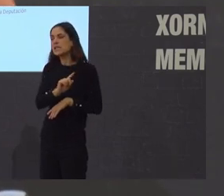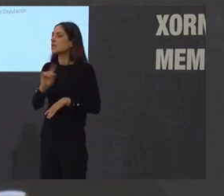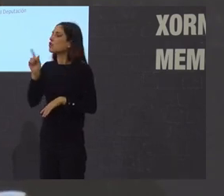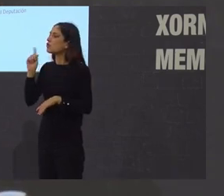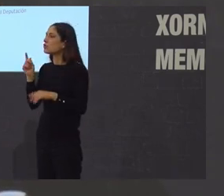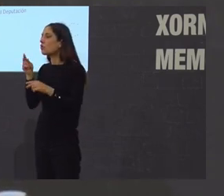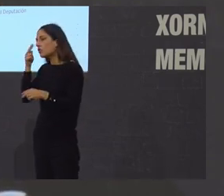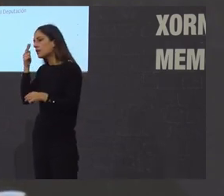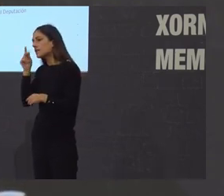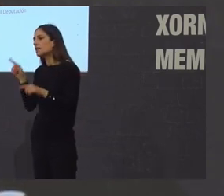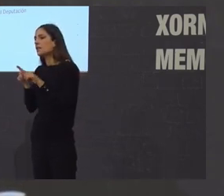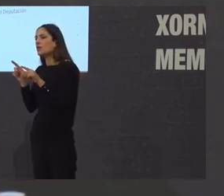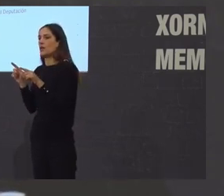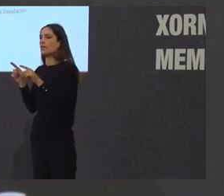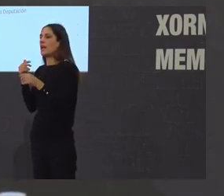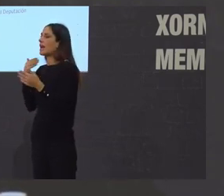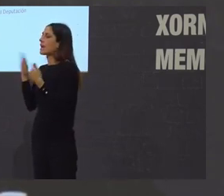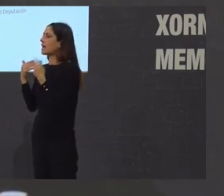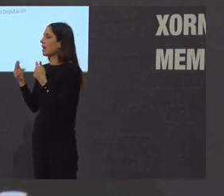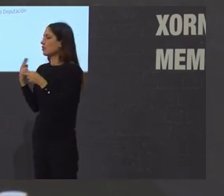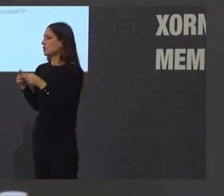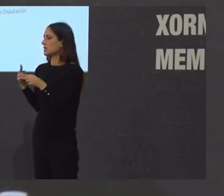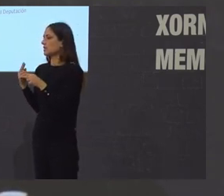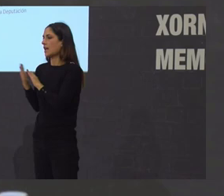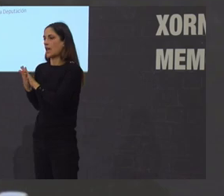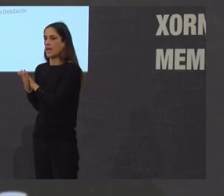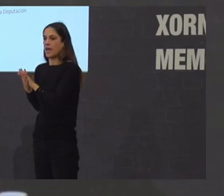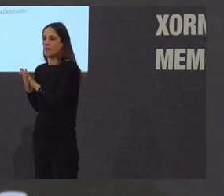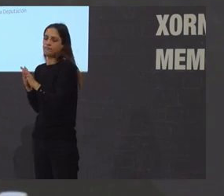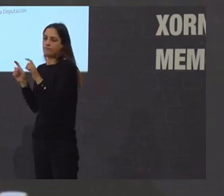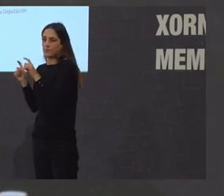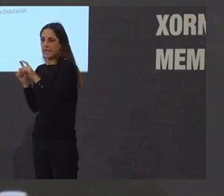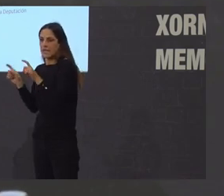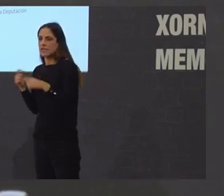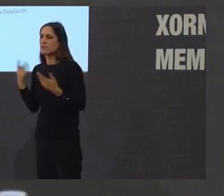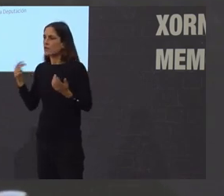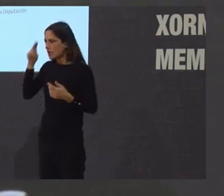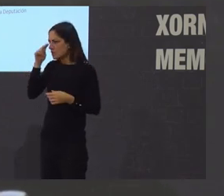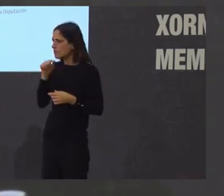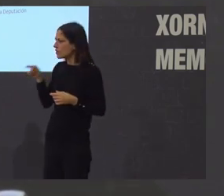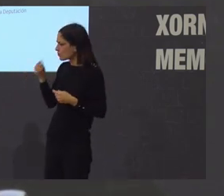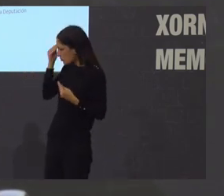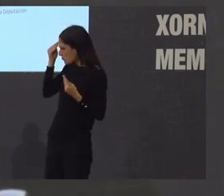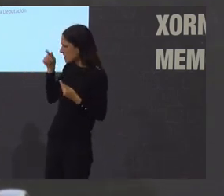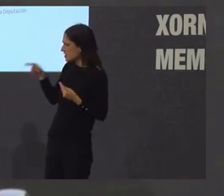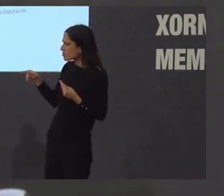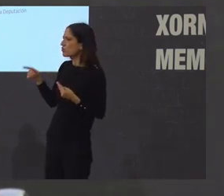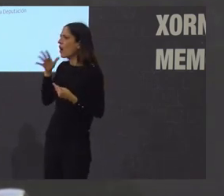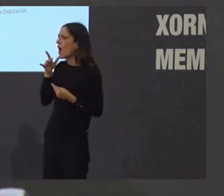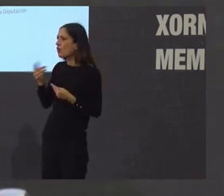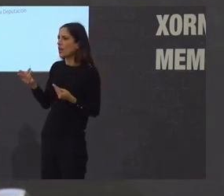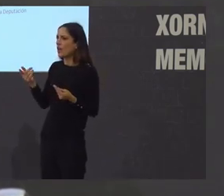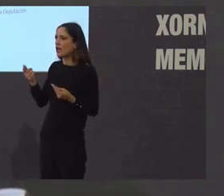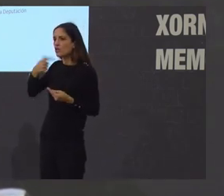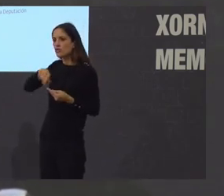a él la política le da igual. Y entonces el padre le dice, pero hijo mío, ¿tú qué te crees? Que lo que nosotros tenemos lo hemos conseguido.